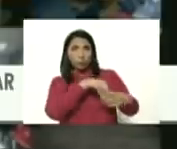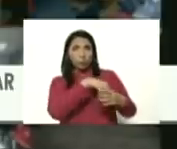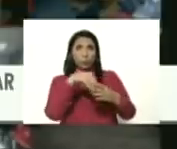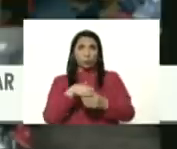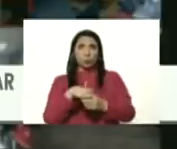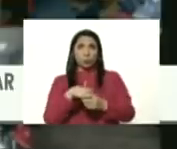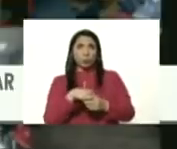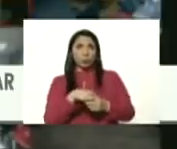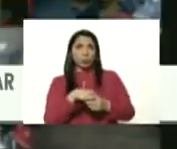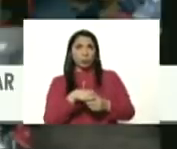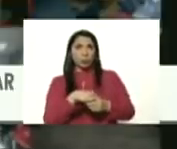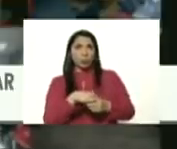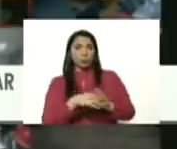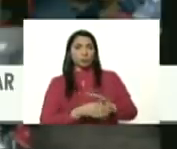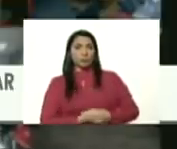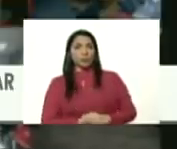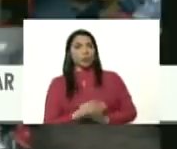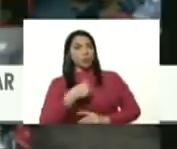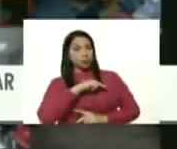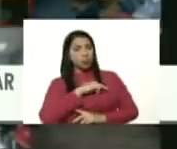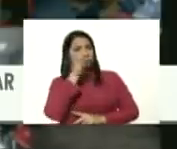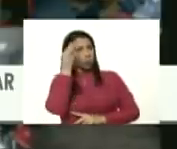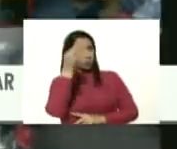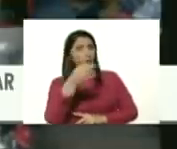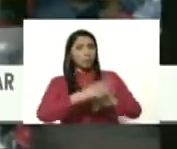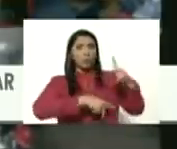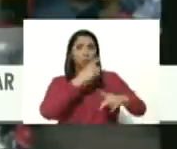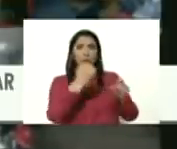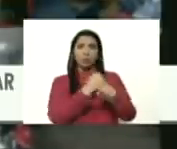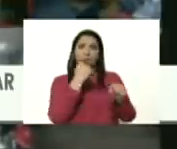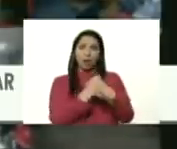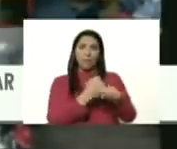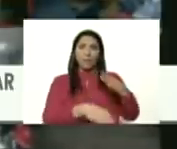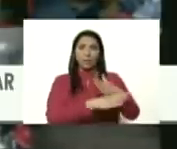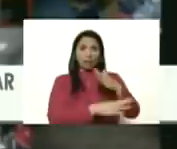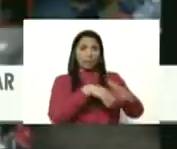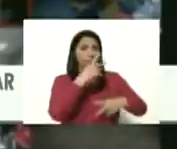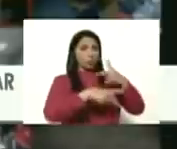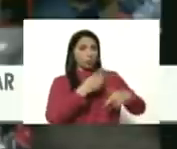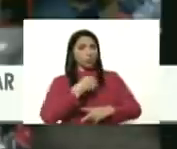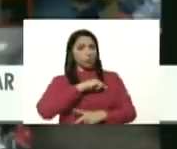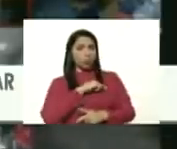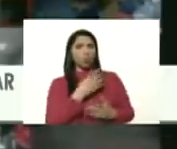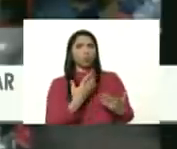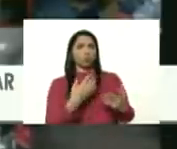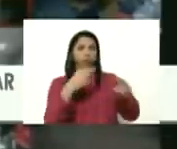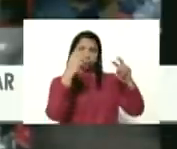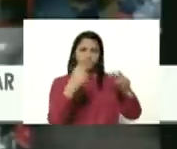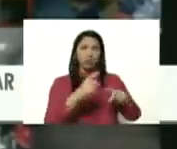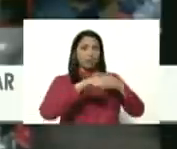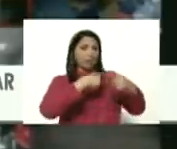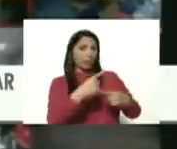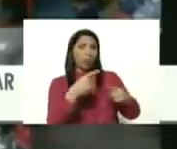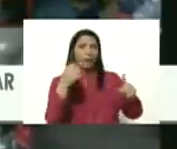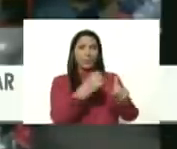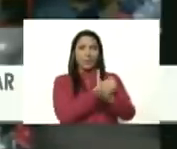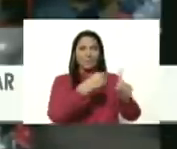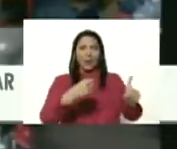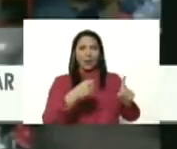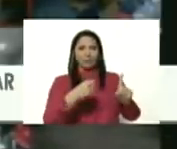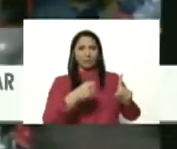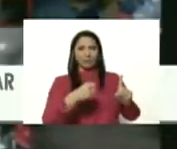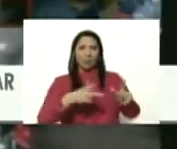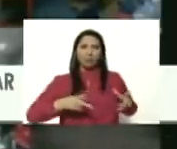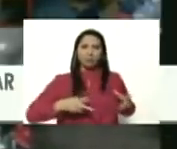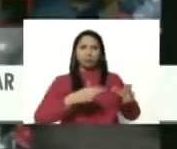que decidimos, los consejos productivos de trabajadores para mantener la producción, hemos venido, después del sabotaje eléctrico, hemos